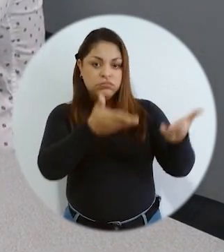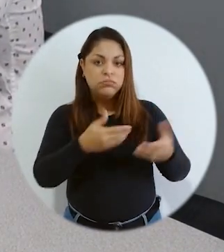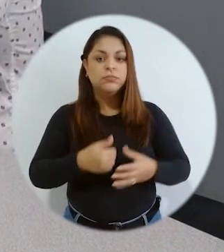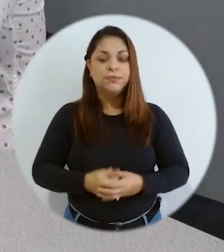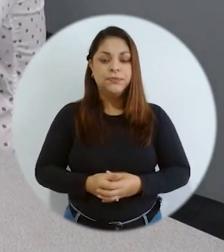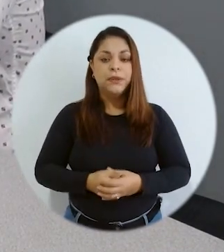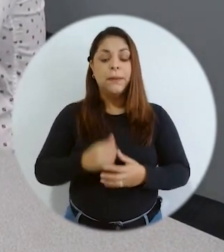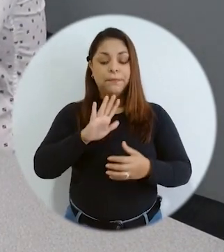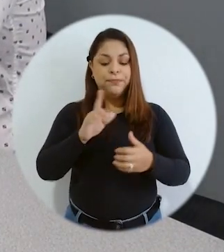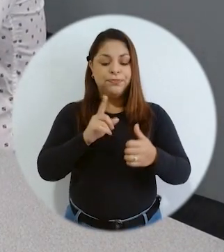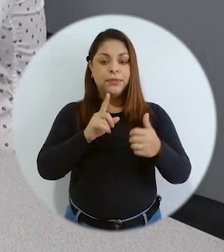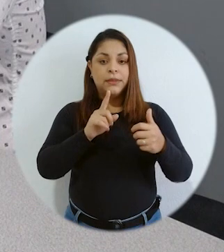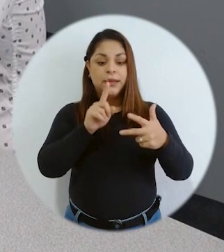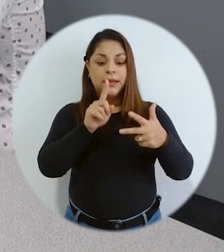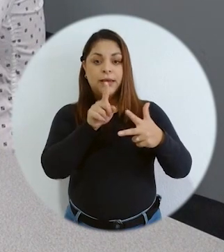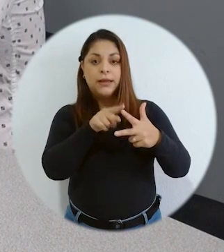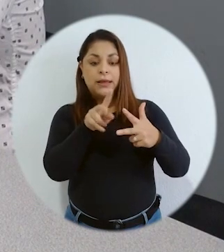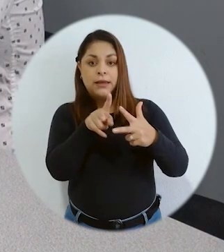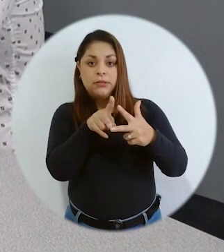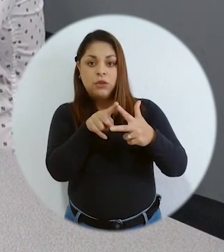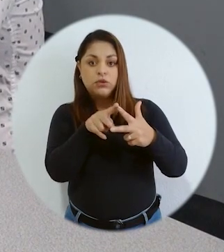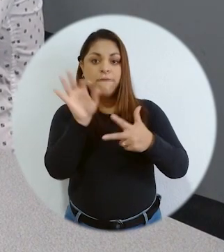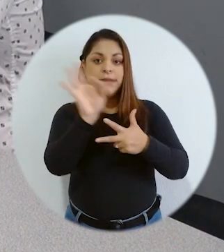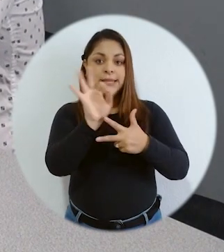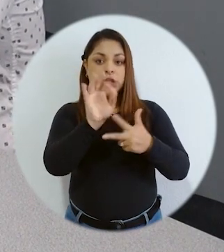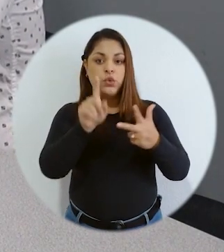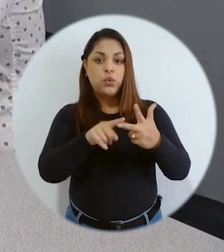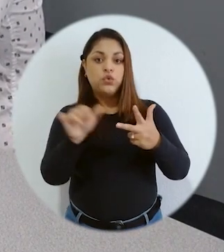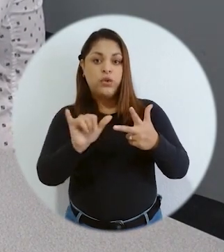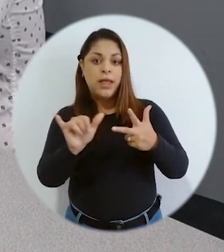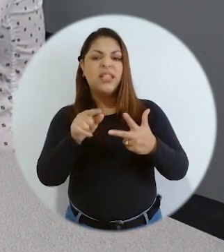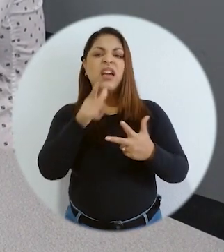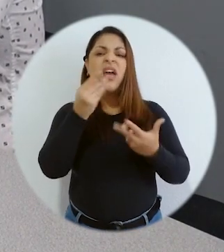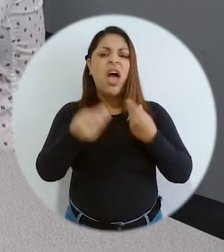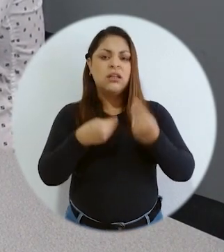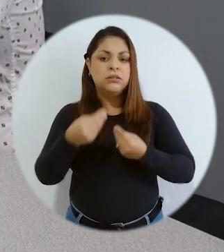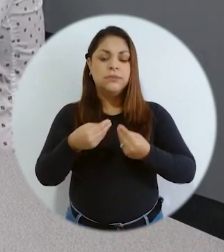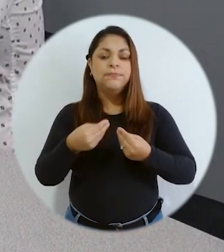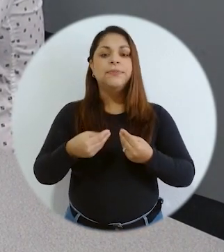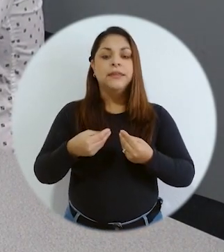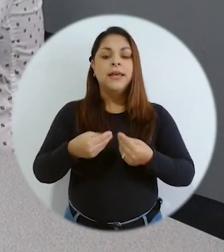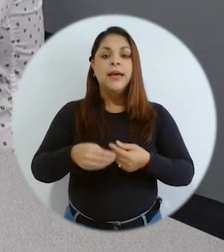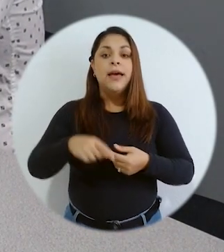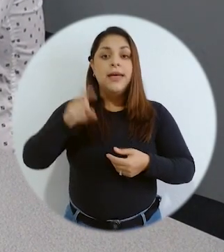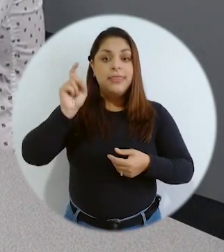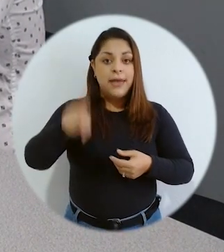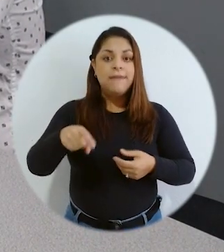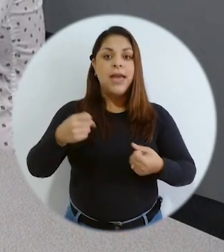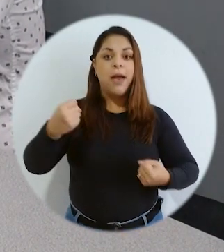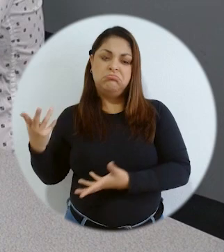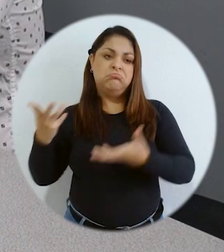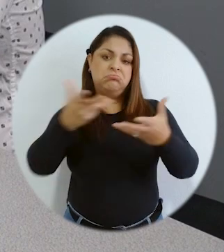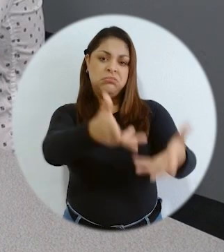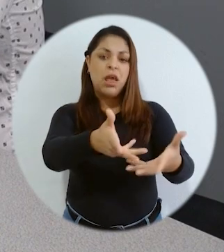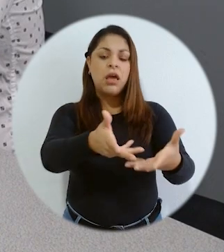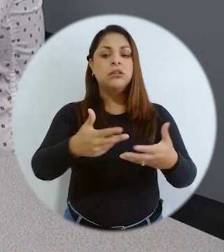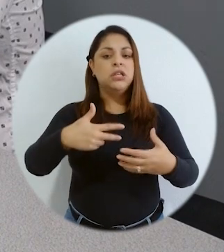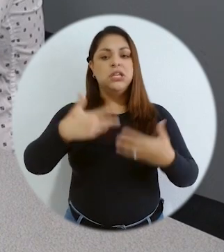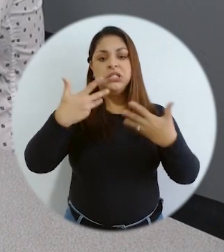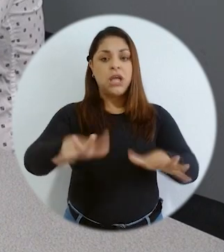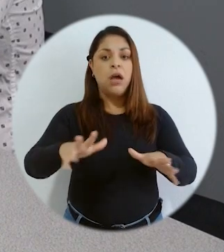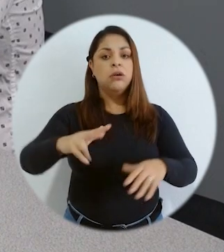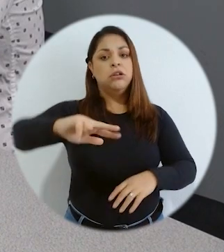liberarse de esta dictadura en Honduras como para apoyar solidariamente los procesos revolucionarios que se estaban llevando a